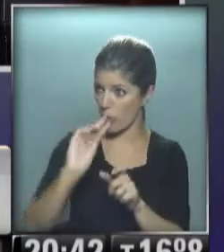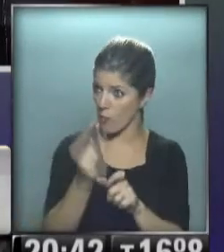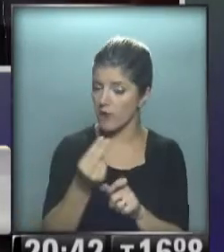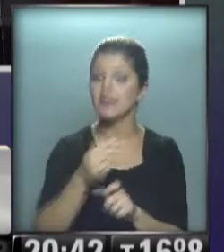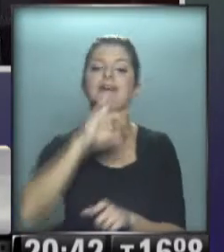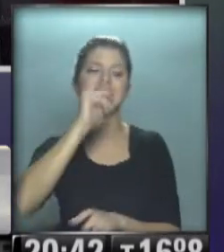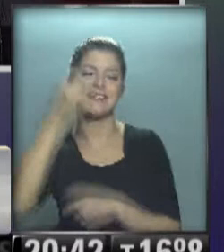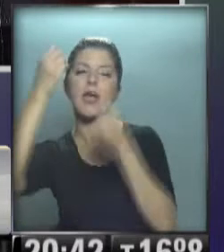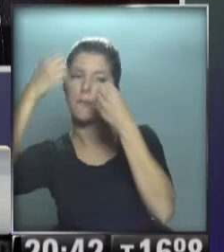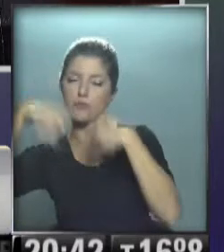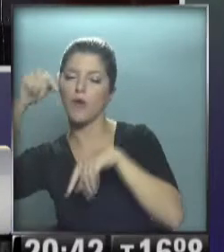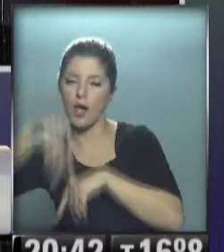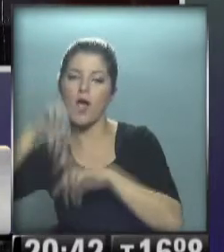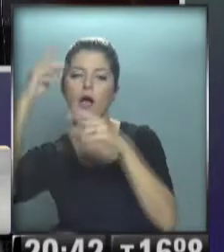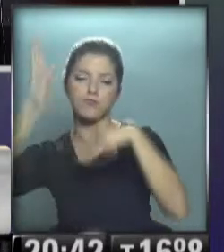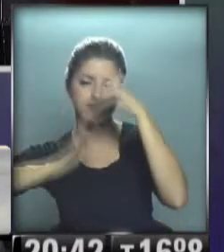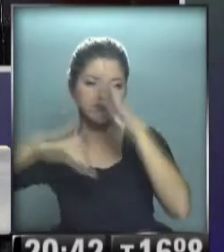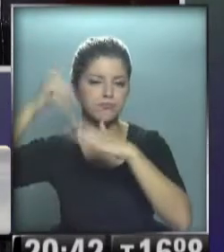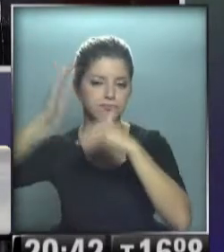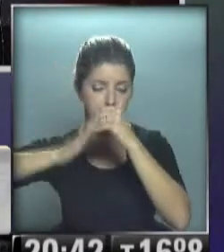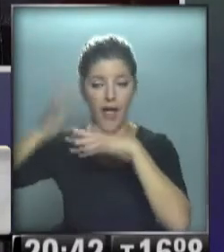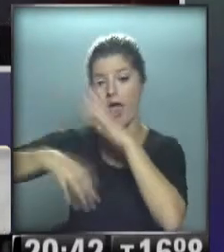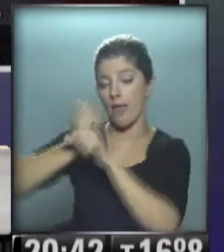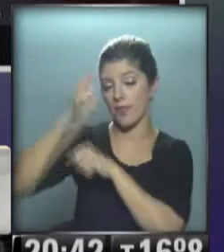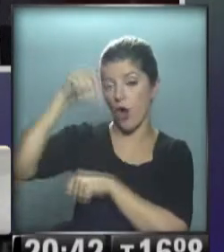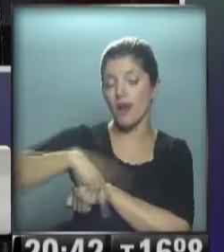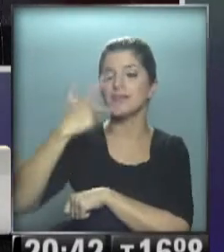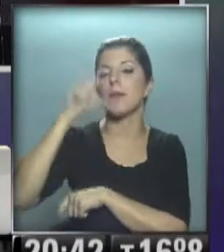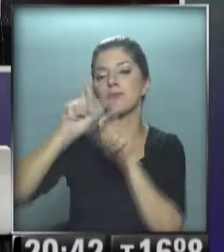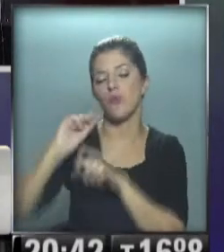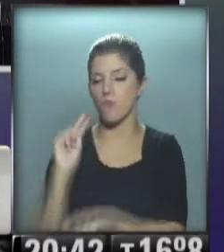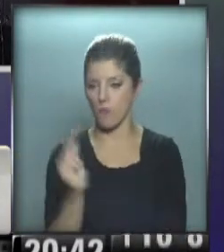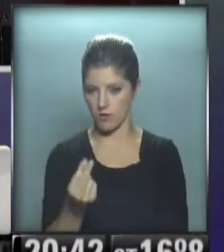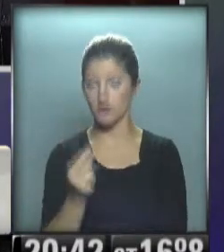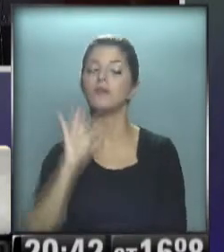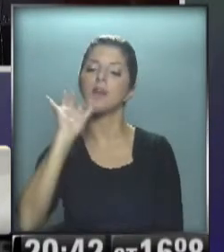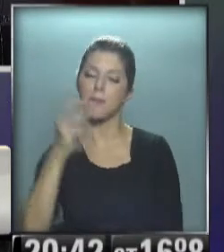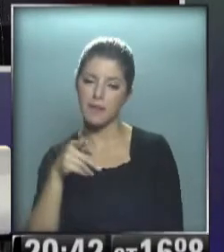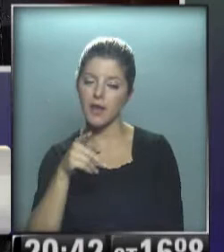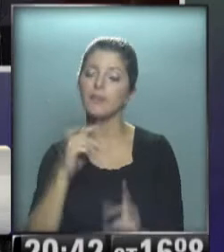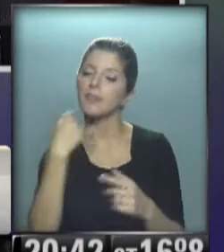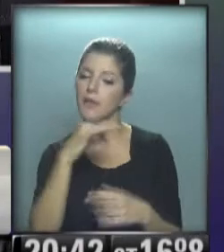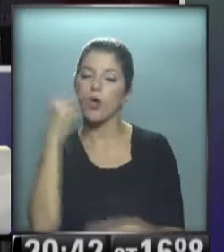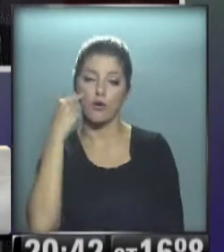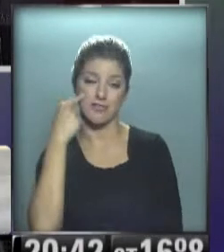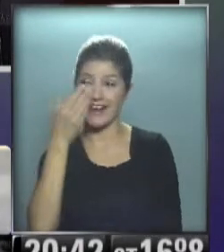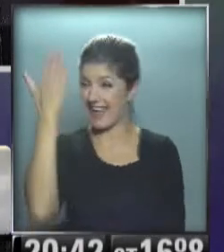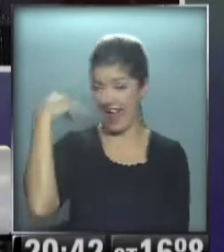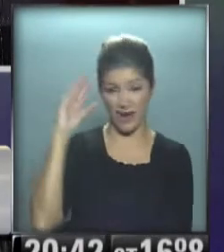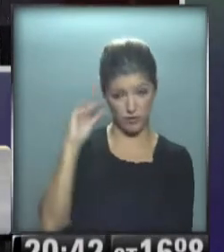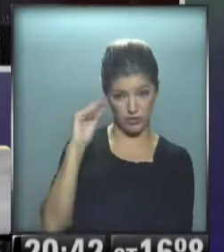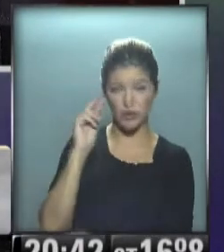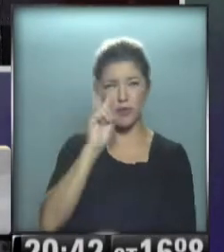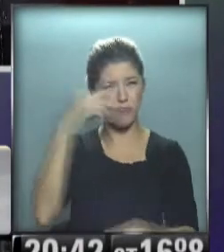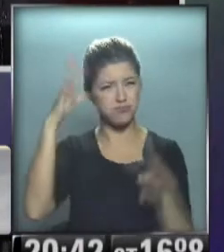desde que se comenzó la construcción de este Arena Corinthians. Y hay que tener en cuenta que recién anoche sacaron esa grúa gigante